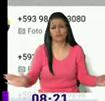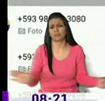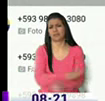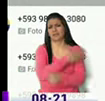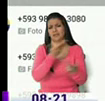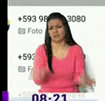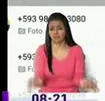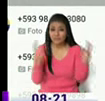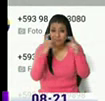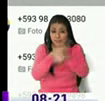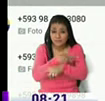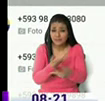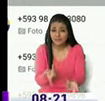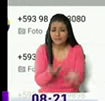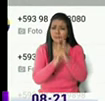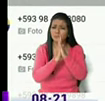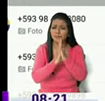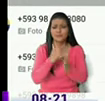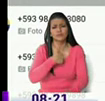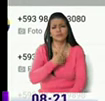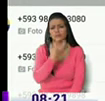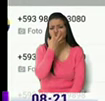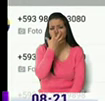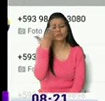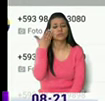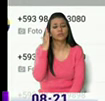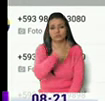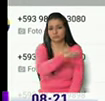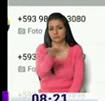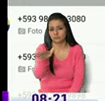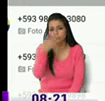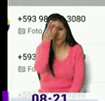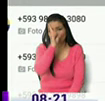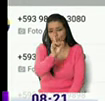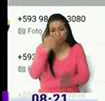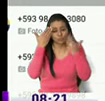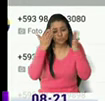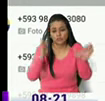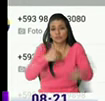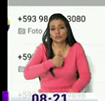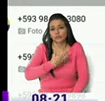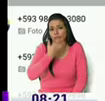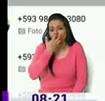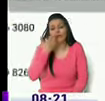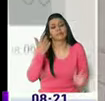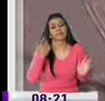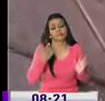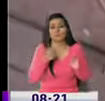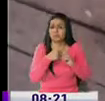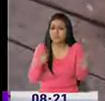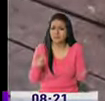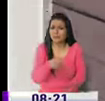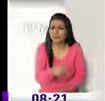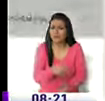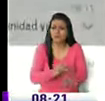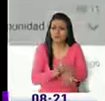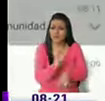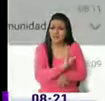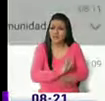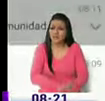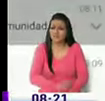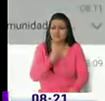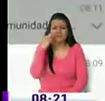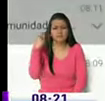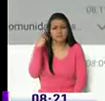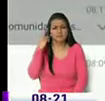muy difícil pedir esto. A mí me molesta, no sé si a ustedes, puede ser que les moleste que yo les diga a ustedes esto, pero no los dejen así, pues los vecinos tienen